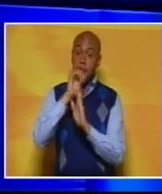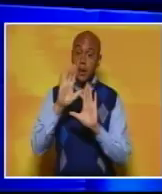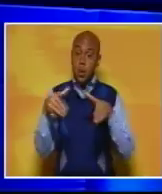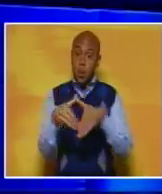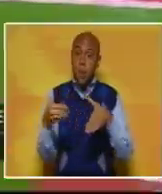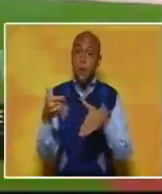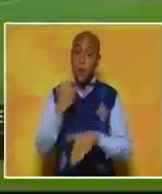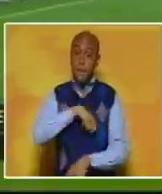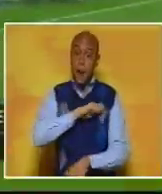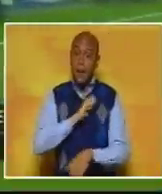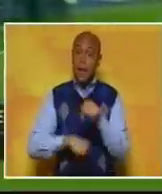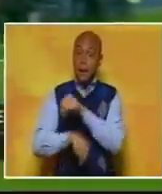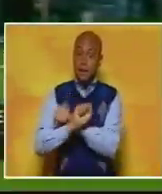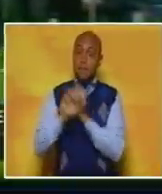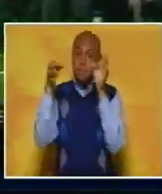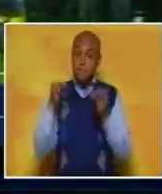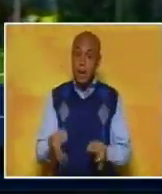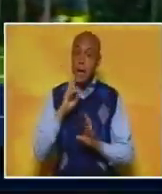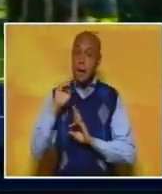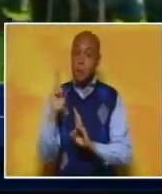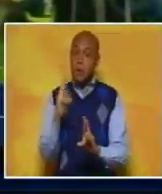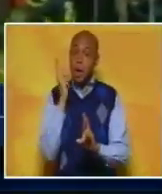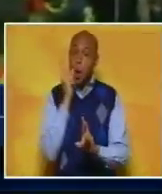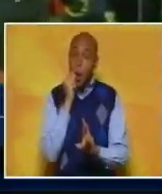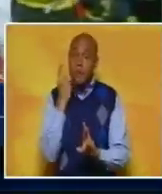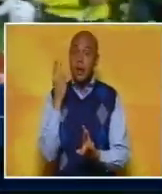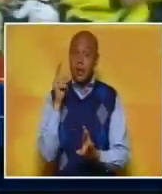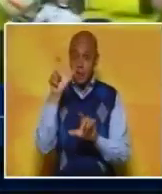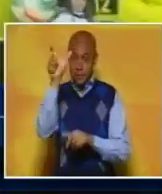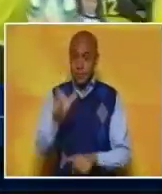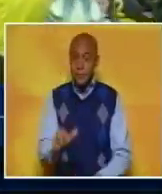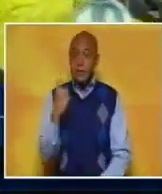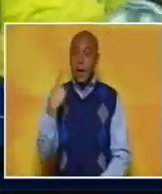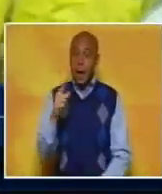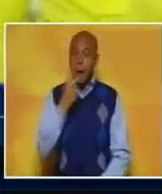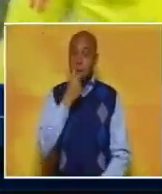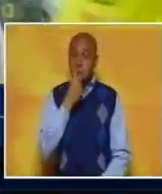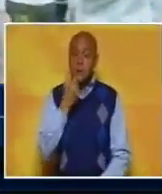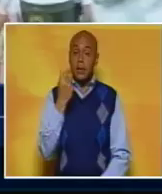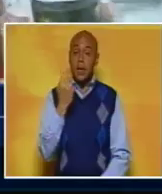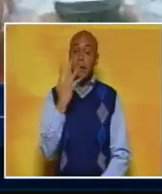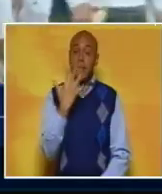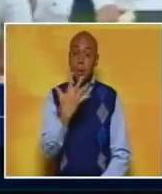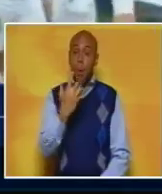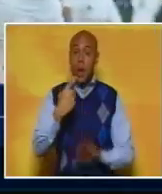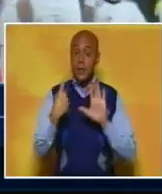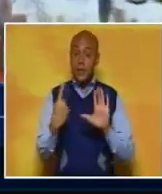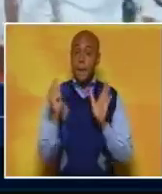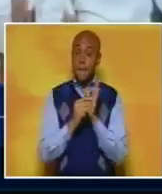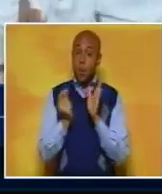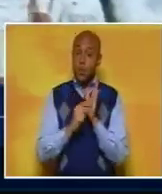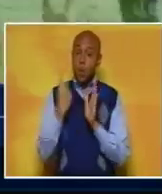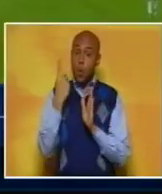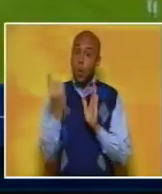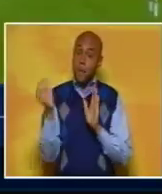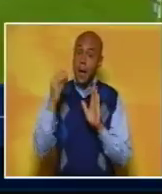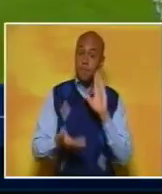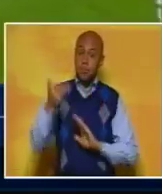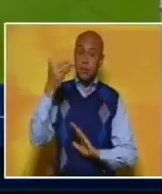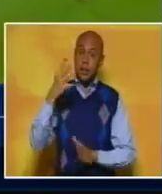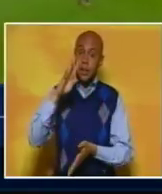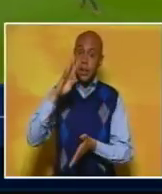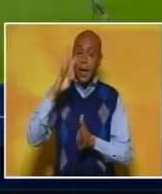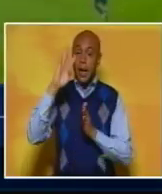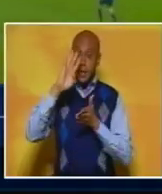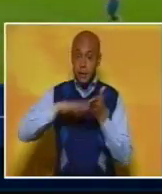de España. Con este resultado, los dirigidos por Zinedine Zidane se ubicaron en el liderato del torneo con 56 puntos, uno más que el equipo catalán.